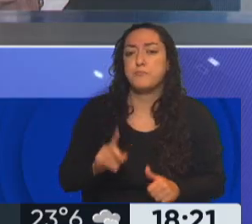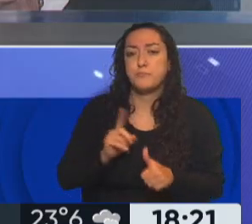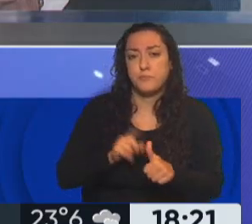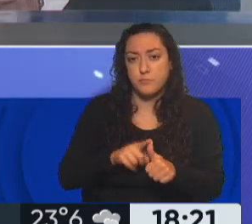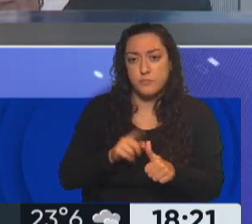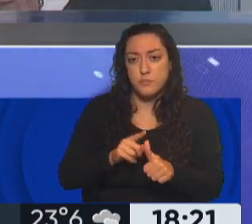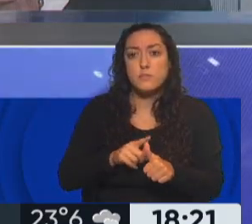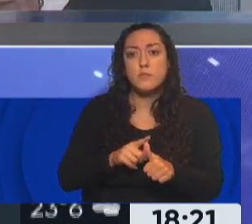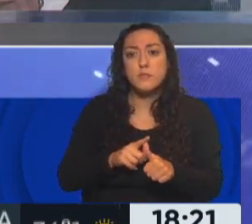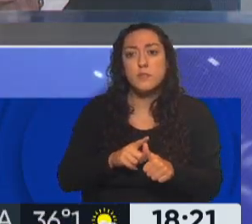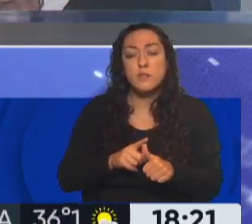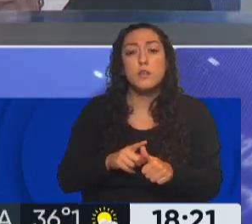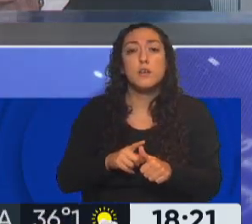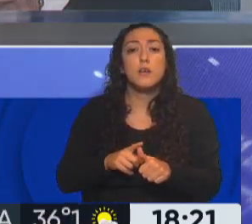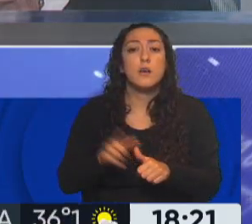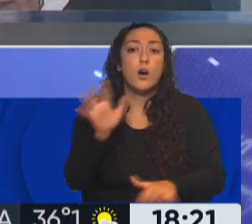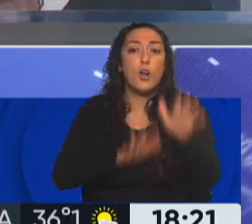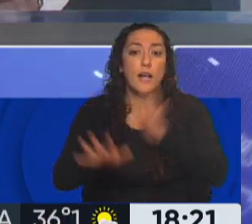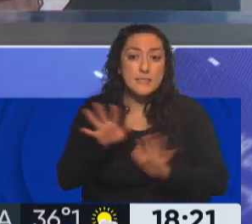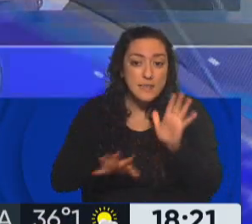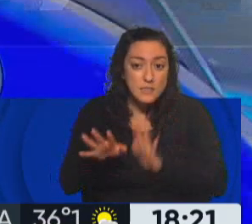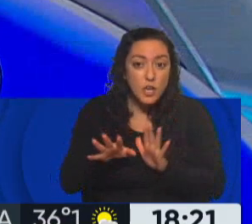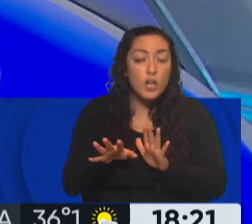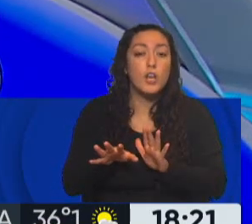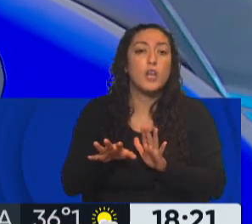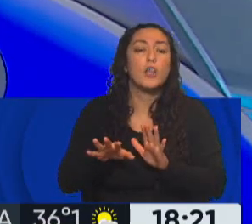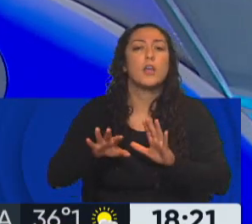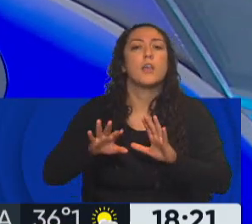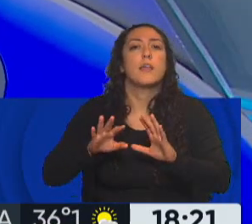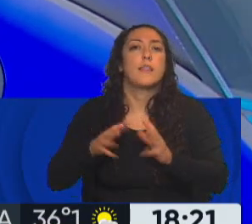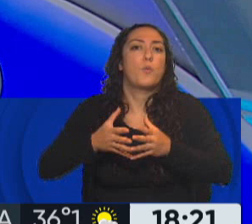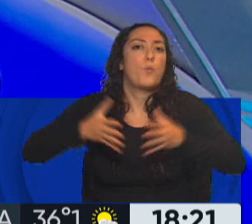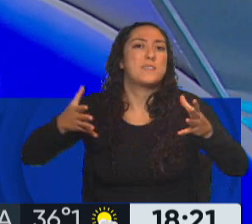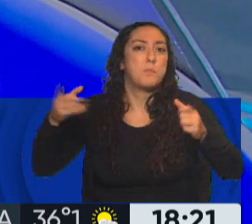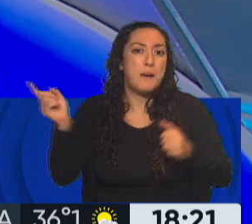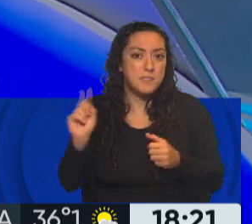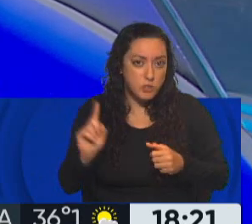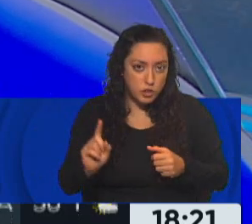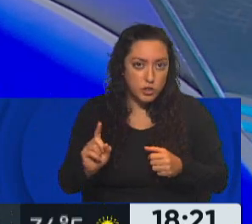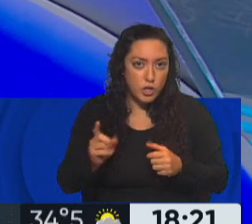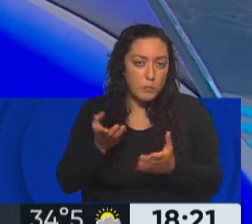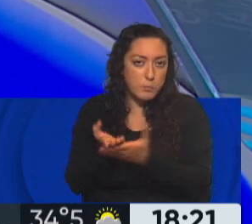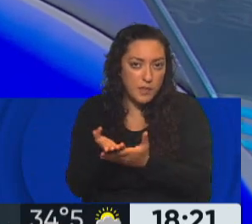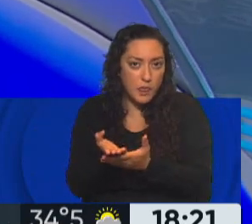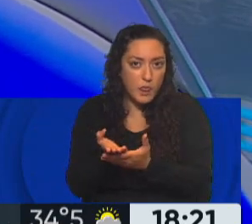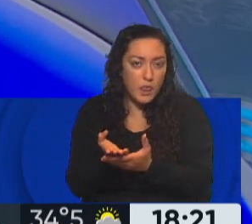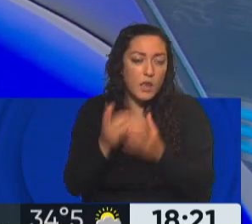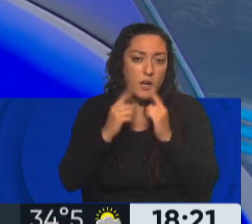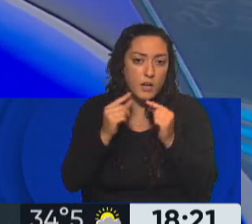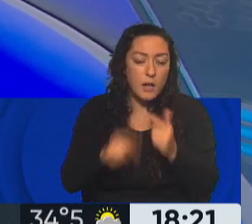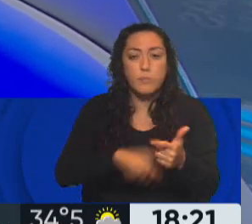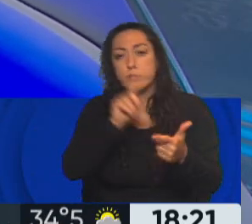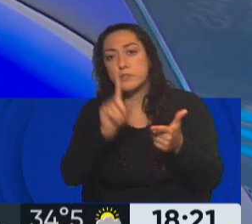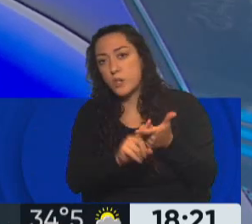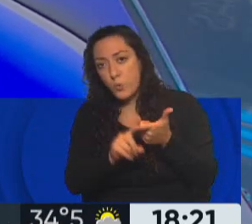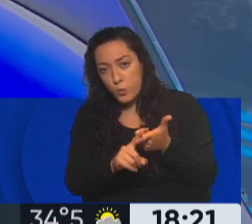de aval de la Organización Atlántica de no expansión durante los próximos años, y la segunda es que se restablezcan algunos